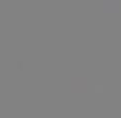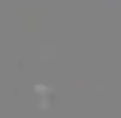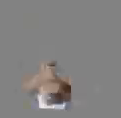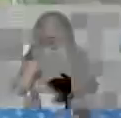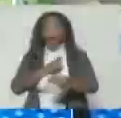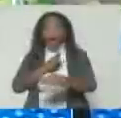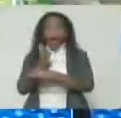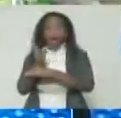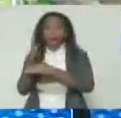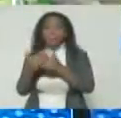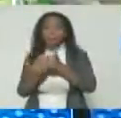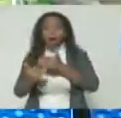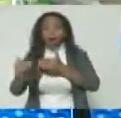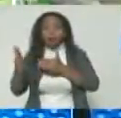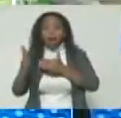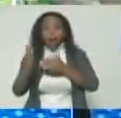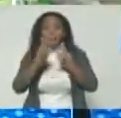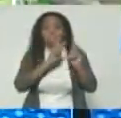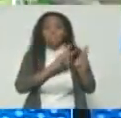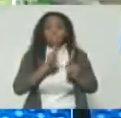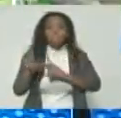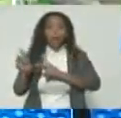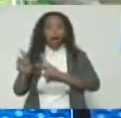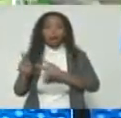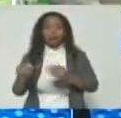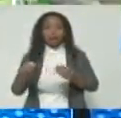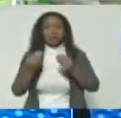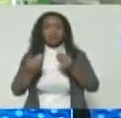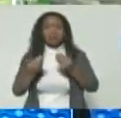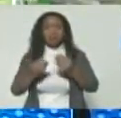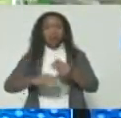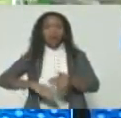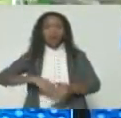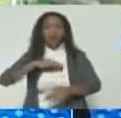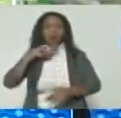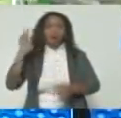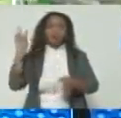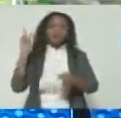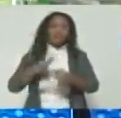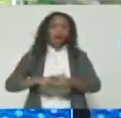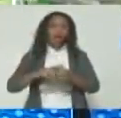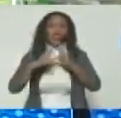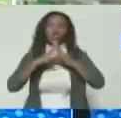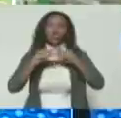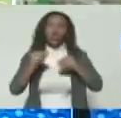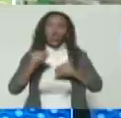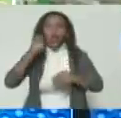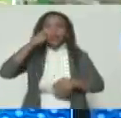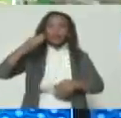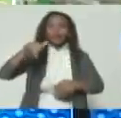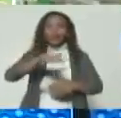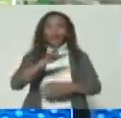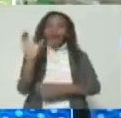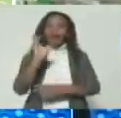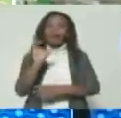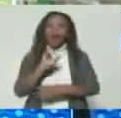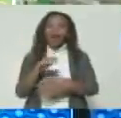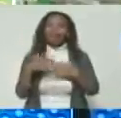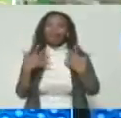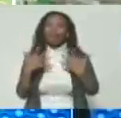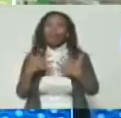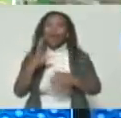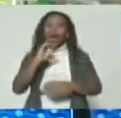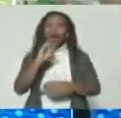Iban mucho más allá, tenían un plan para llenar de violencia y muerte toda la ciudad de Caracas, desde la